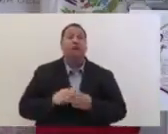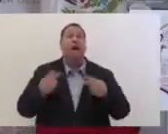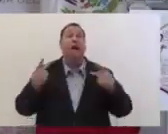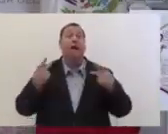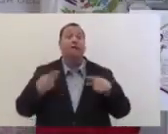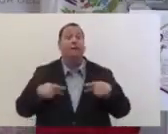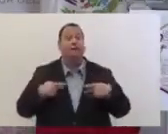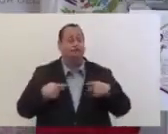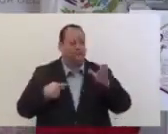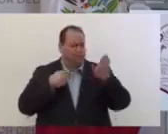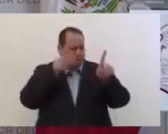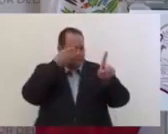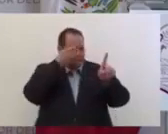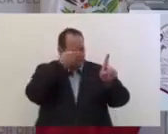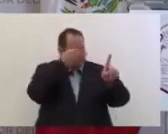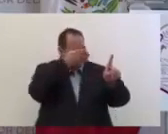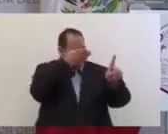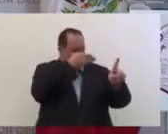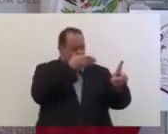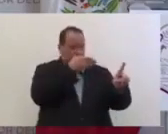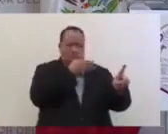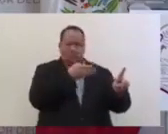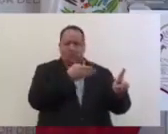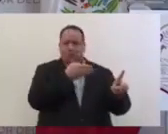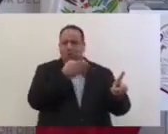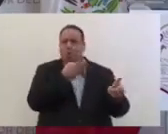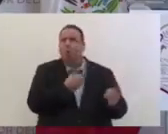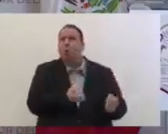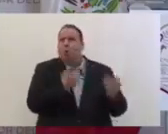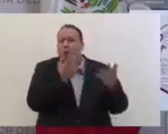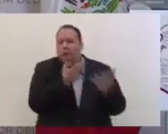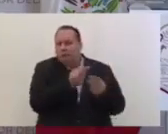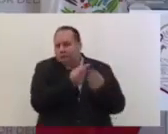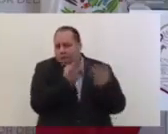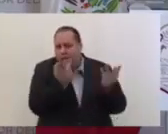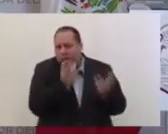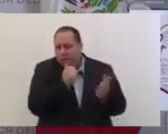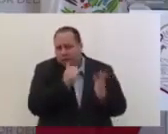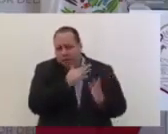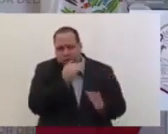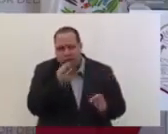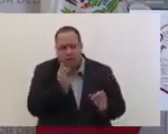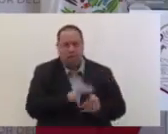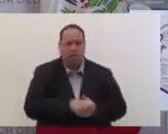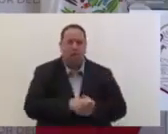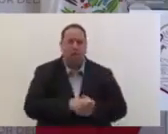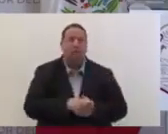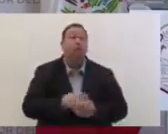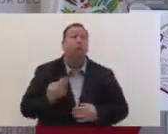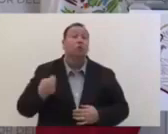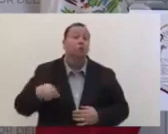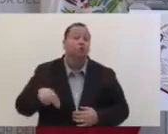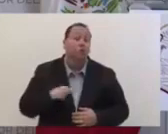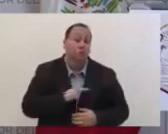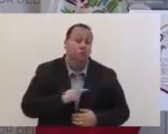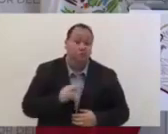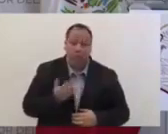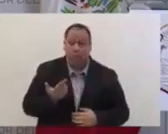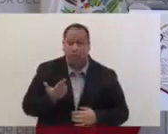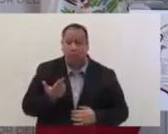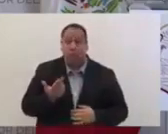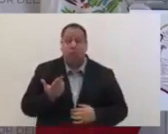Personas en especial que le pueda decir, no tengo el número, o sea, nosotros nada más,